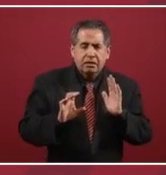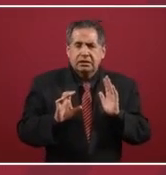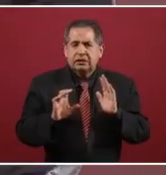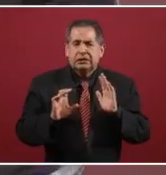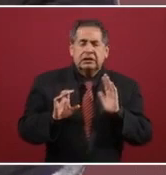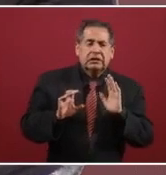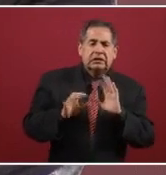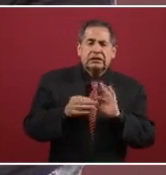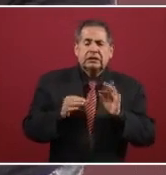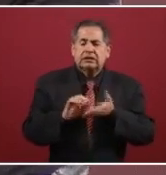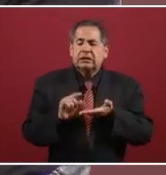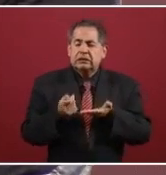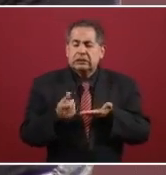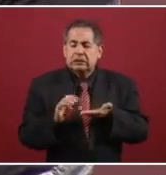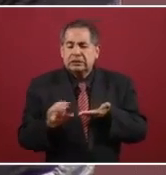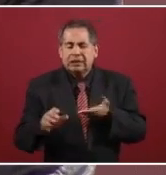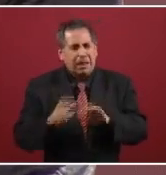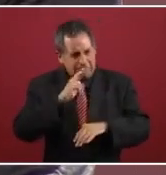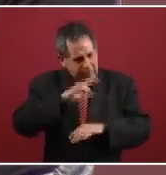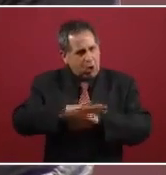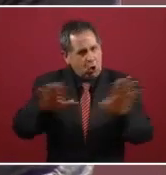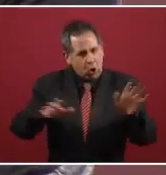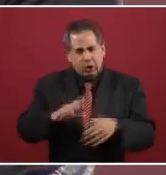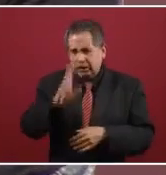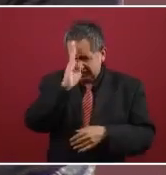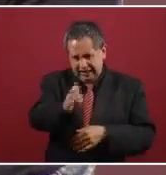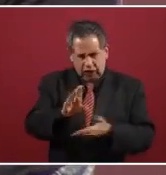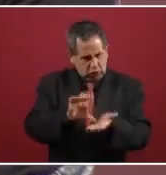¿Por qué no entregarle